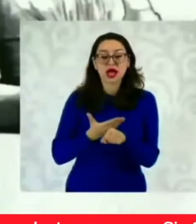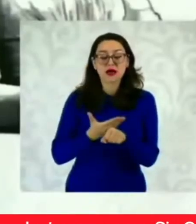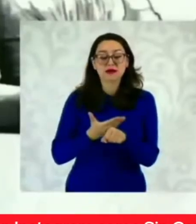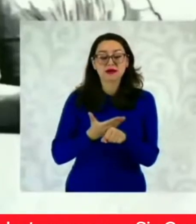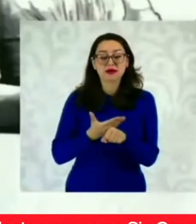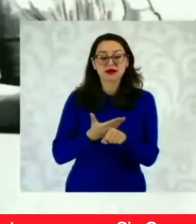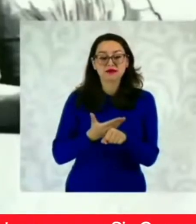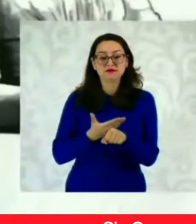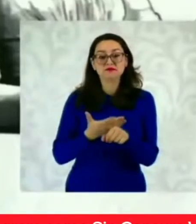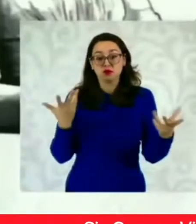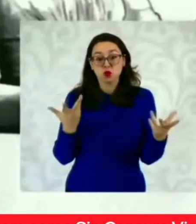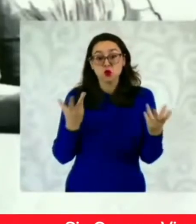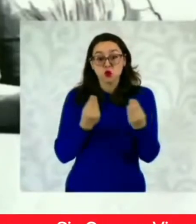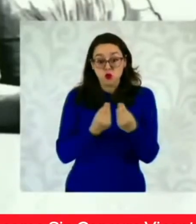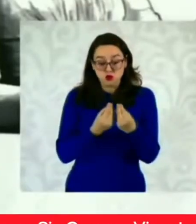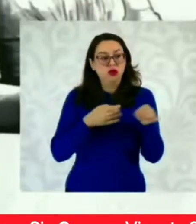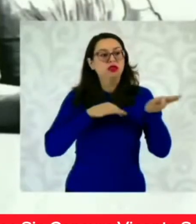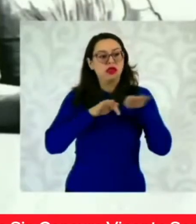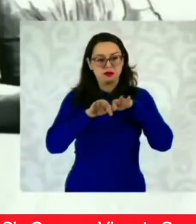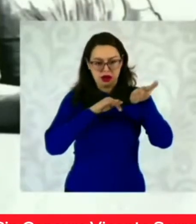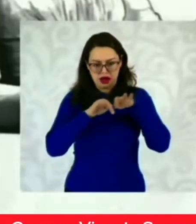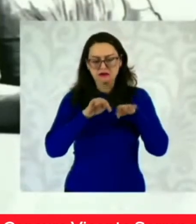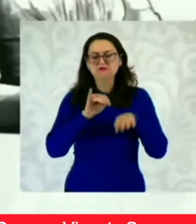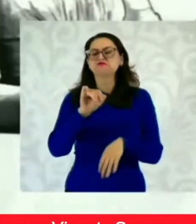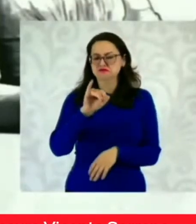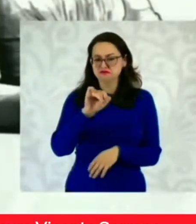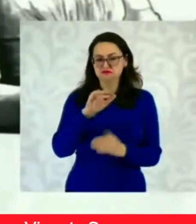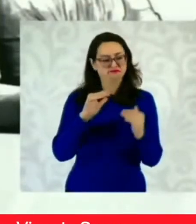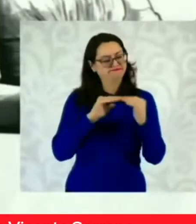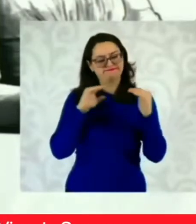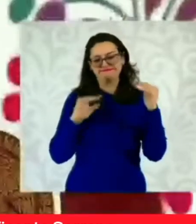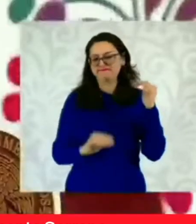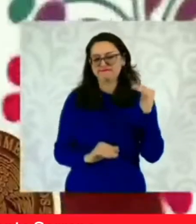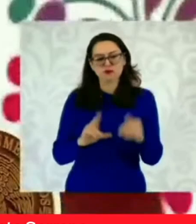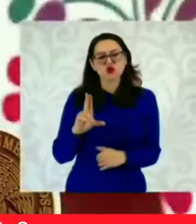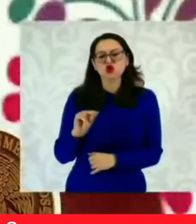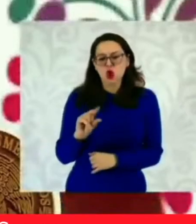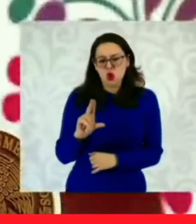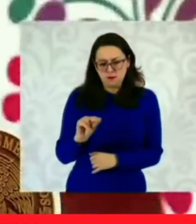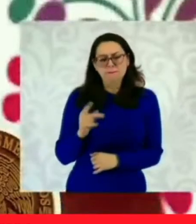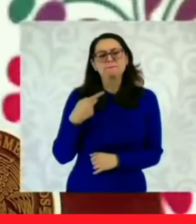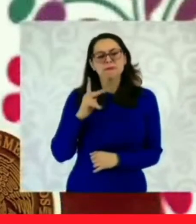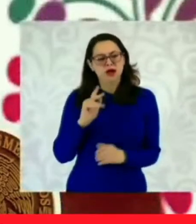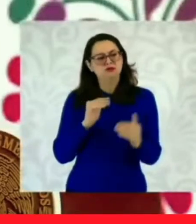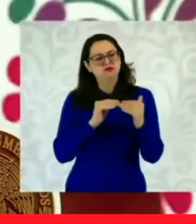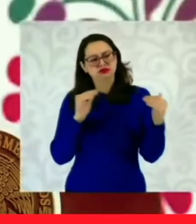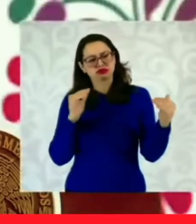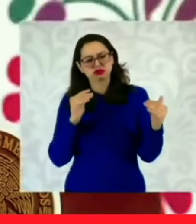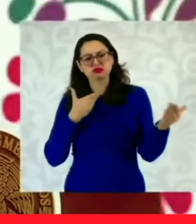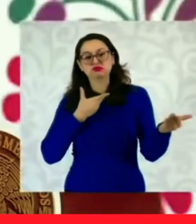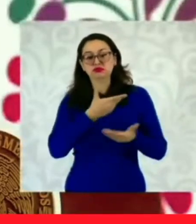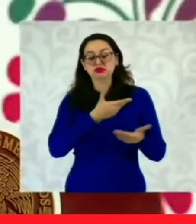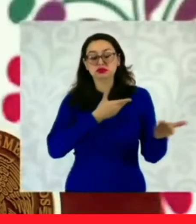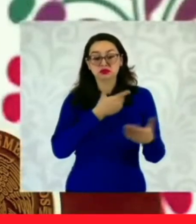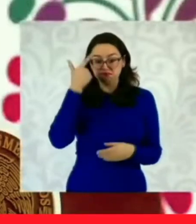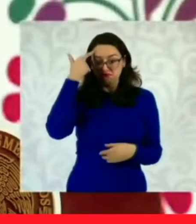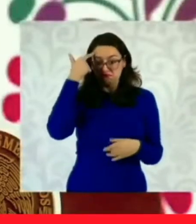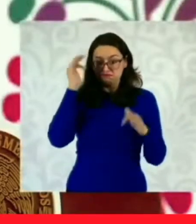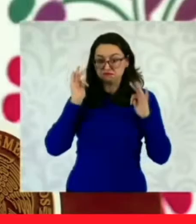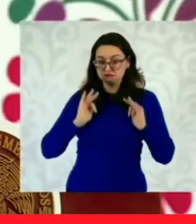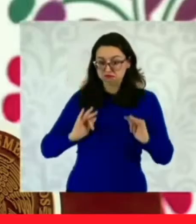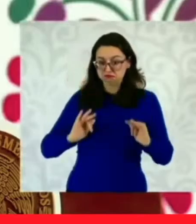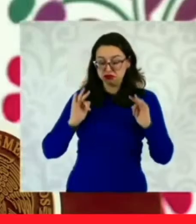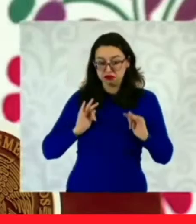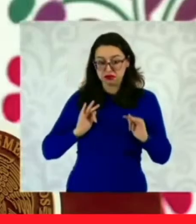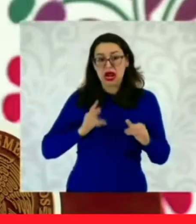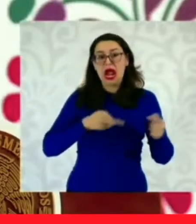la colaboración sin subordinación siempre. Y referirnos, por eso dije la cabeza fría, a lo